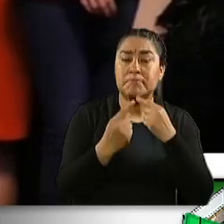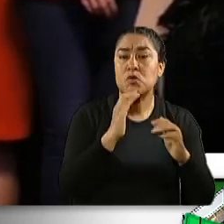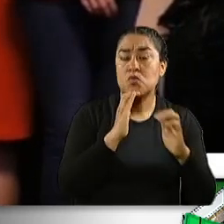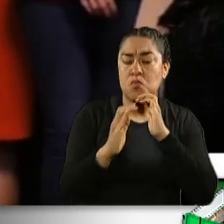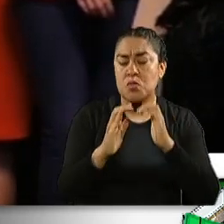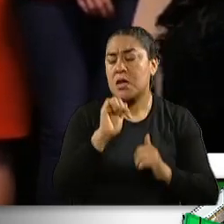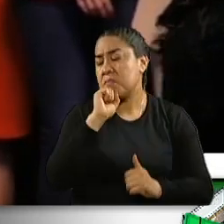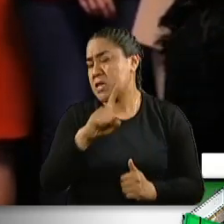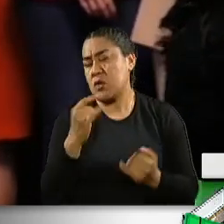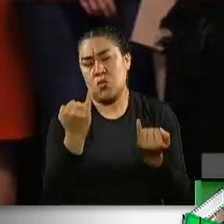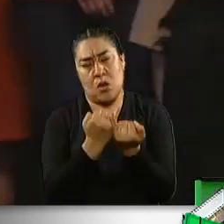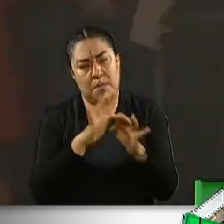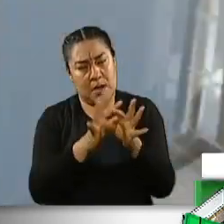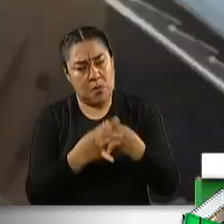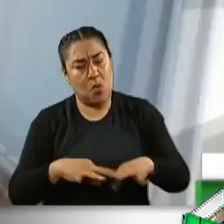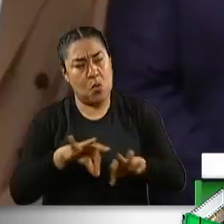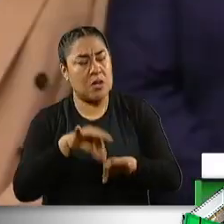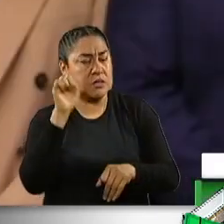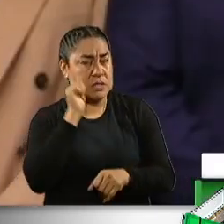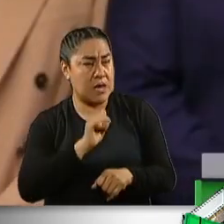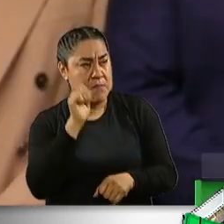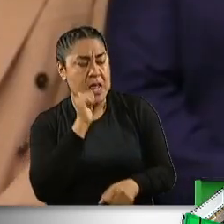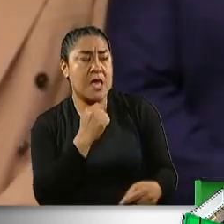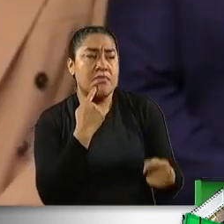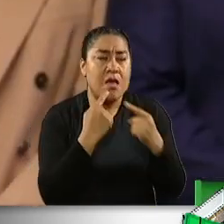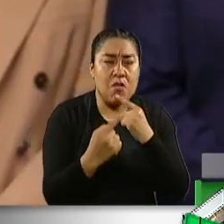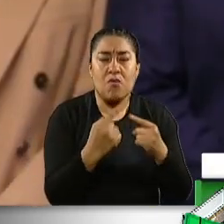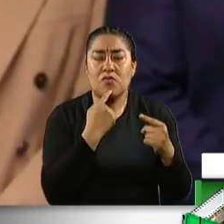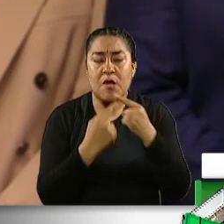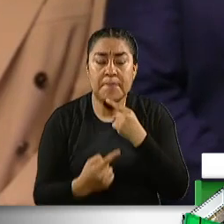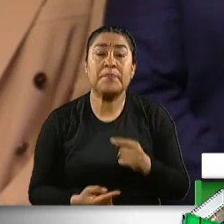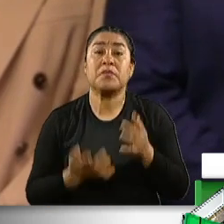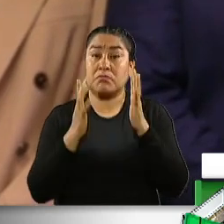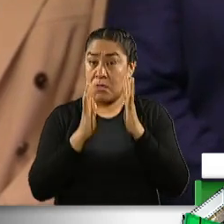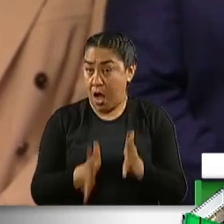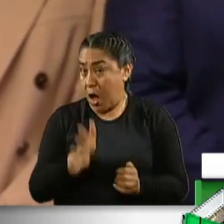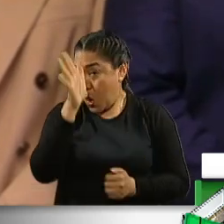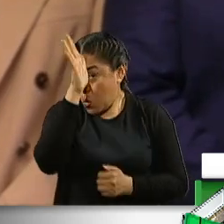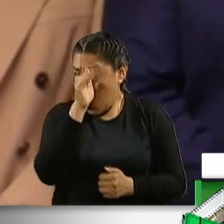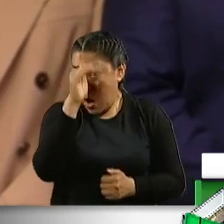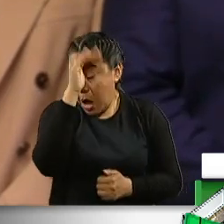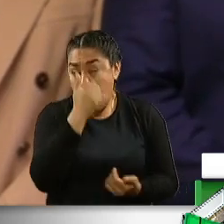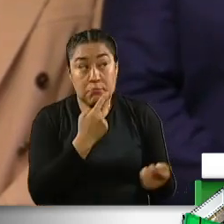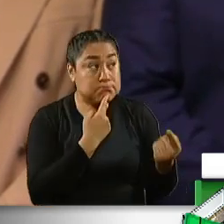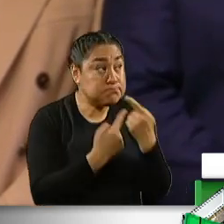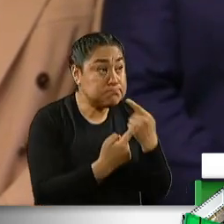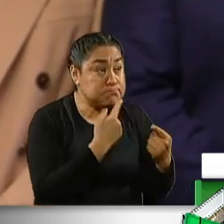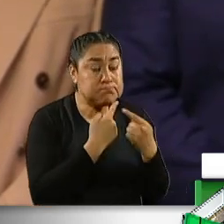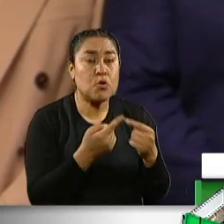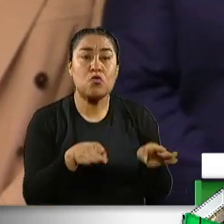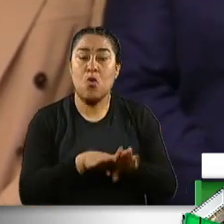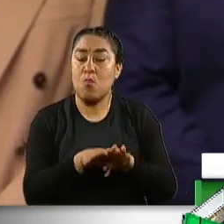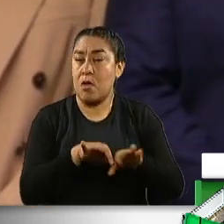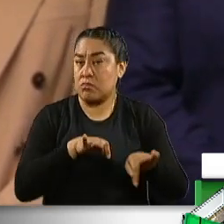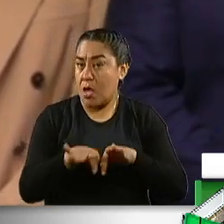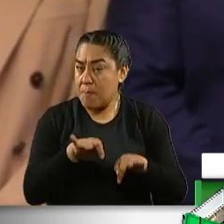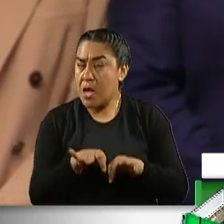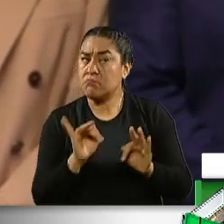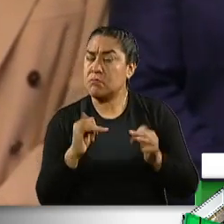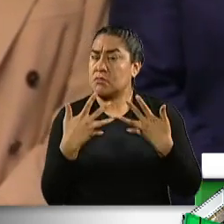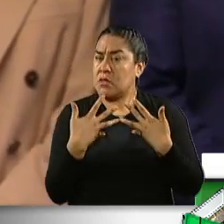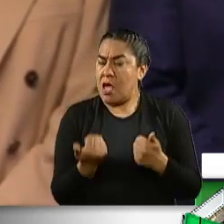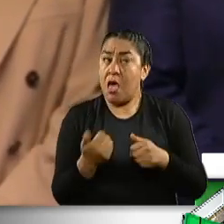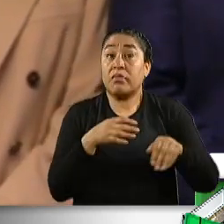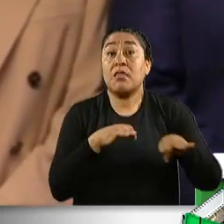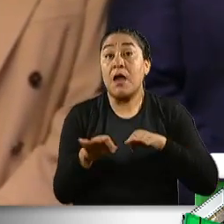siempre en el diálogo. Nos pudimos poner de acuerdo para esta ruta de entendimiento, de